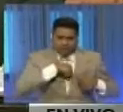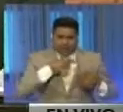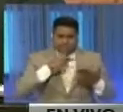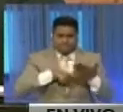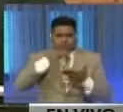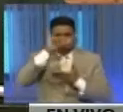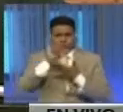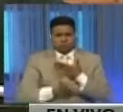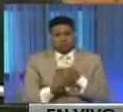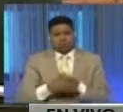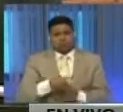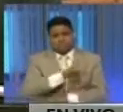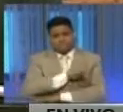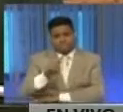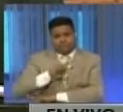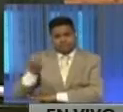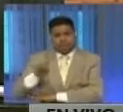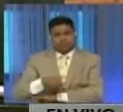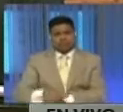proyecto, están las órdenes.